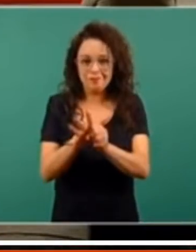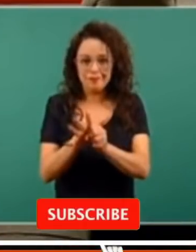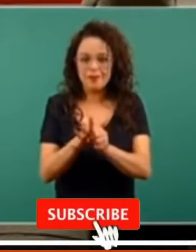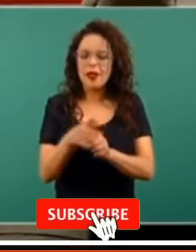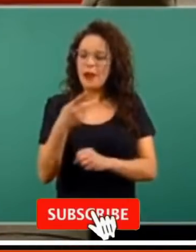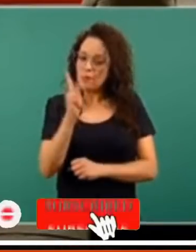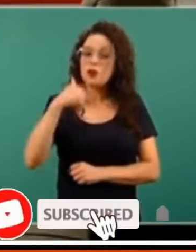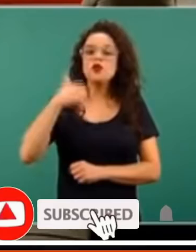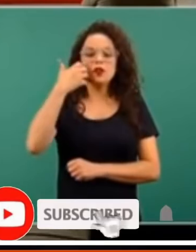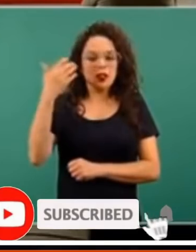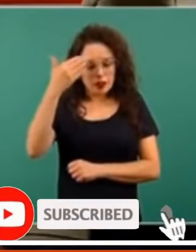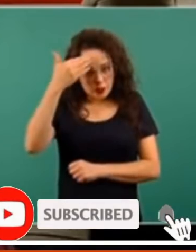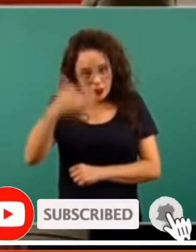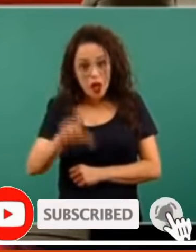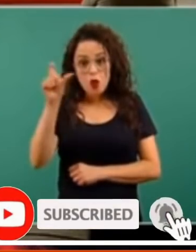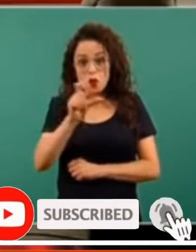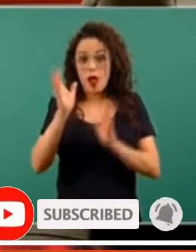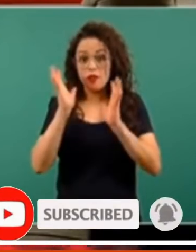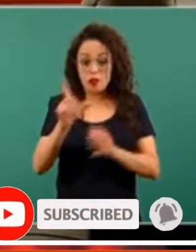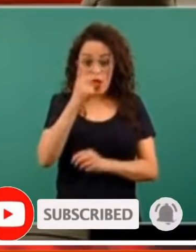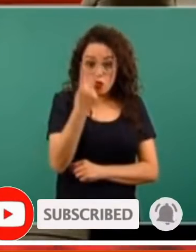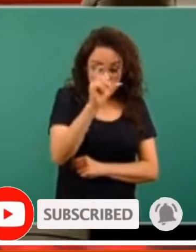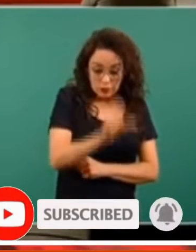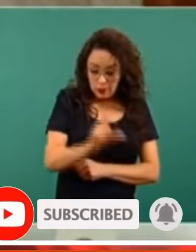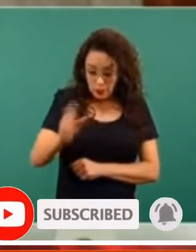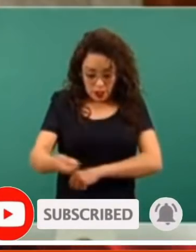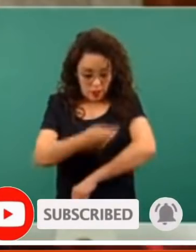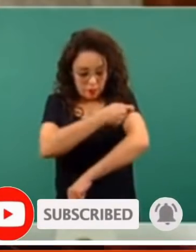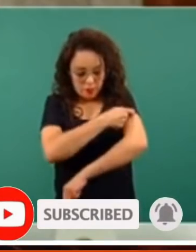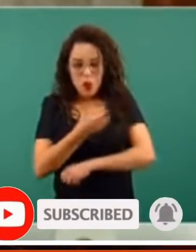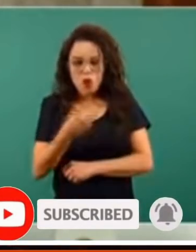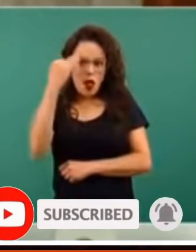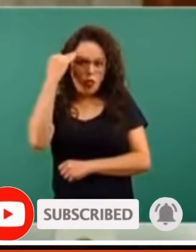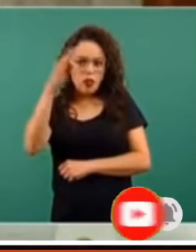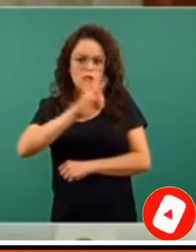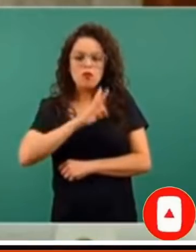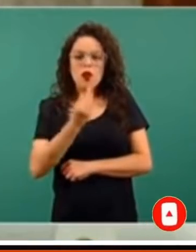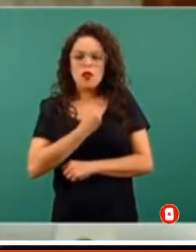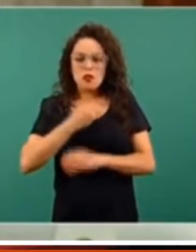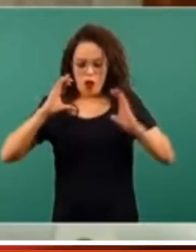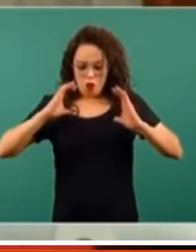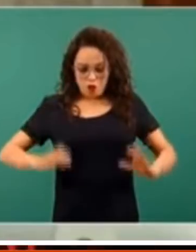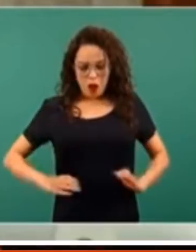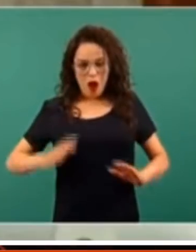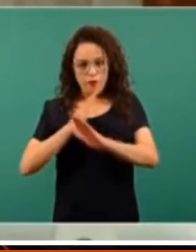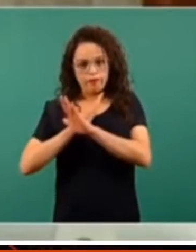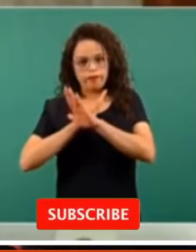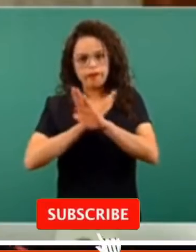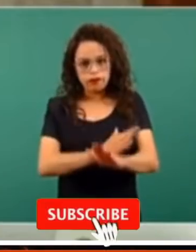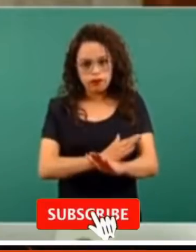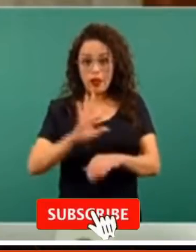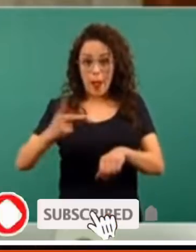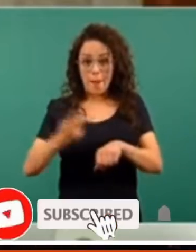con la vacuna, una vez puesta con las 2 dosis, ¿cuánto es el tiempo de inmunidad que tiene la persona una vez que se le haya